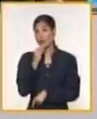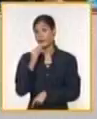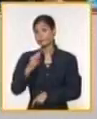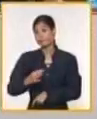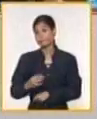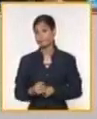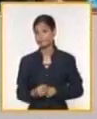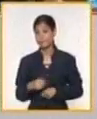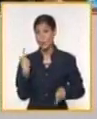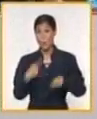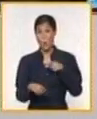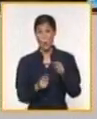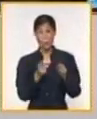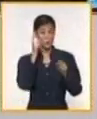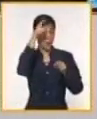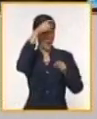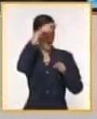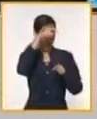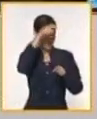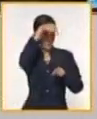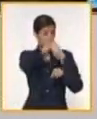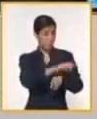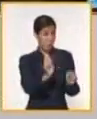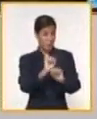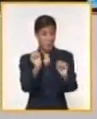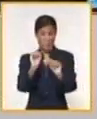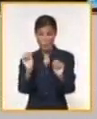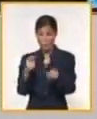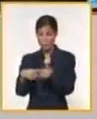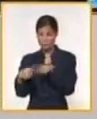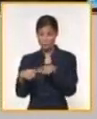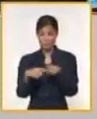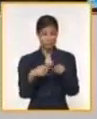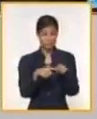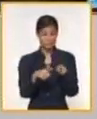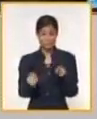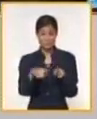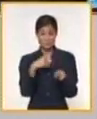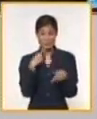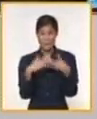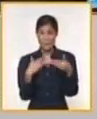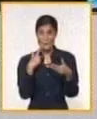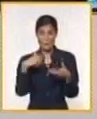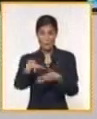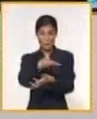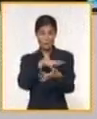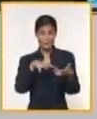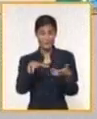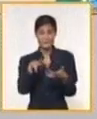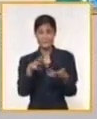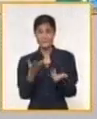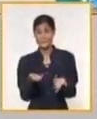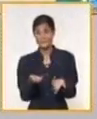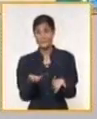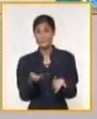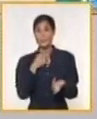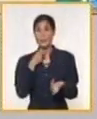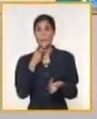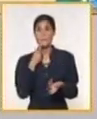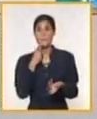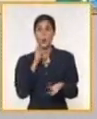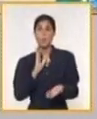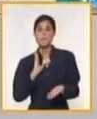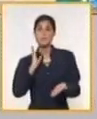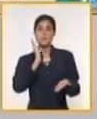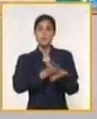bombardeo terrorista, porque en lugar de atacar o de ir sobre instalaciones militares